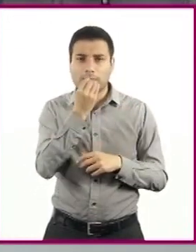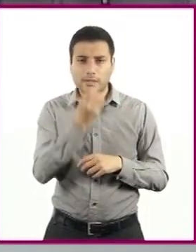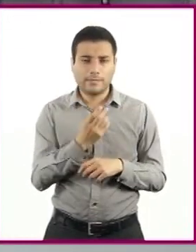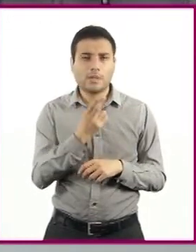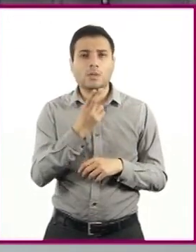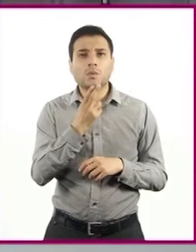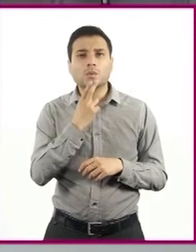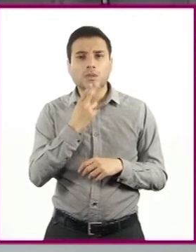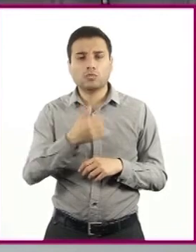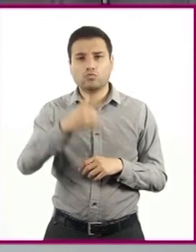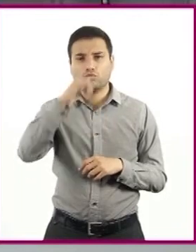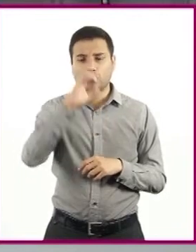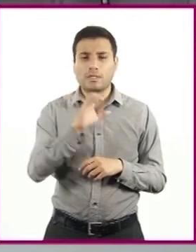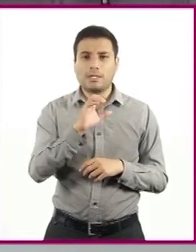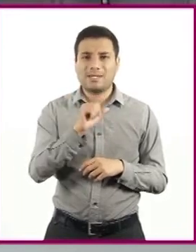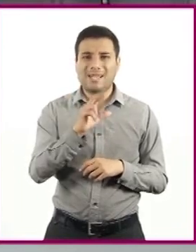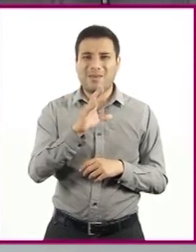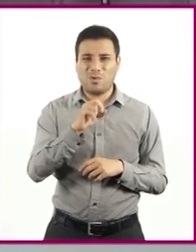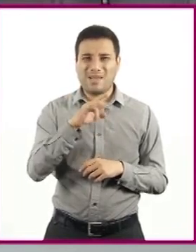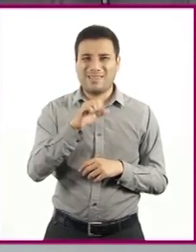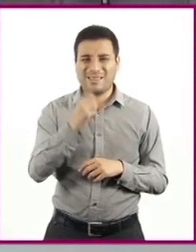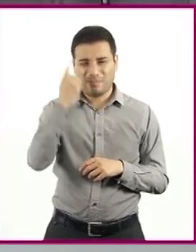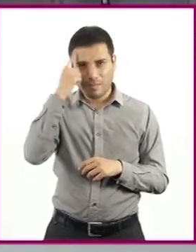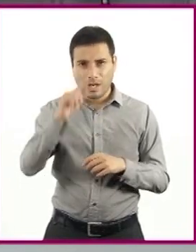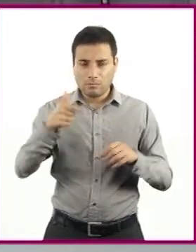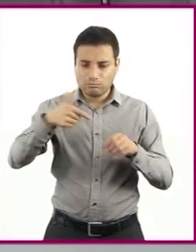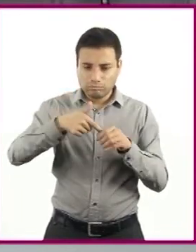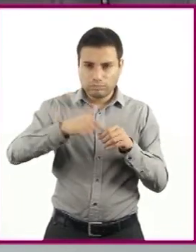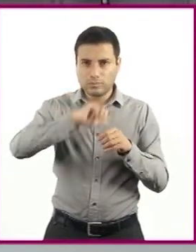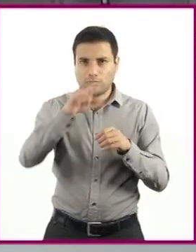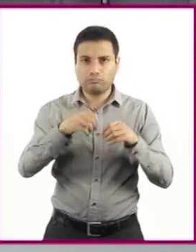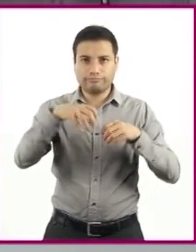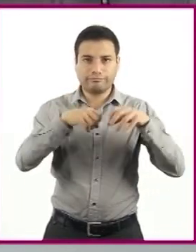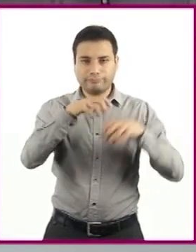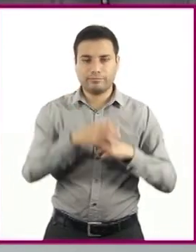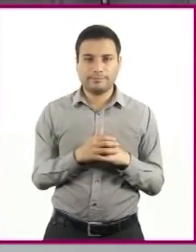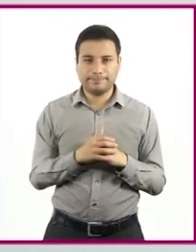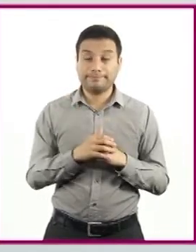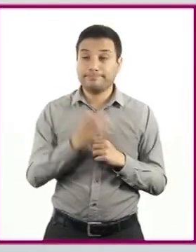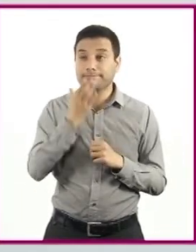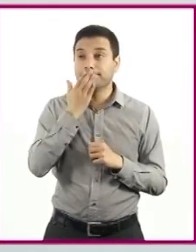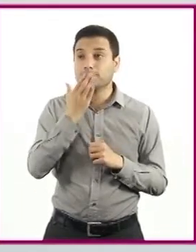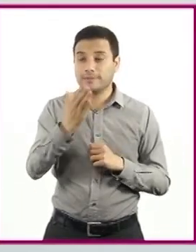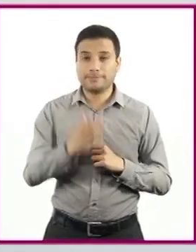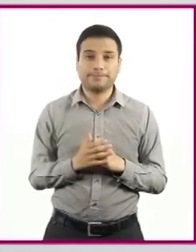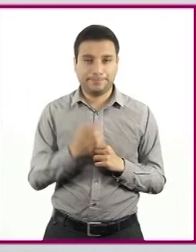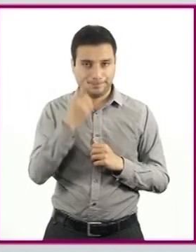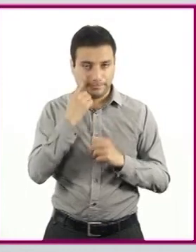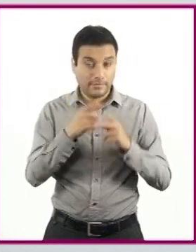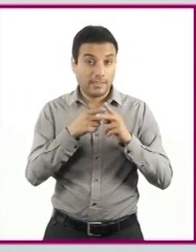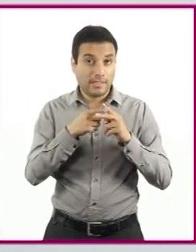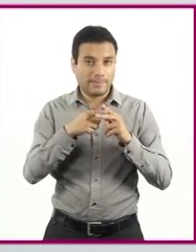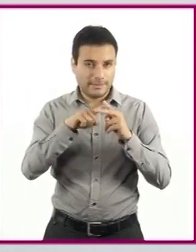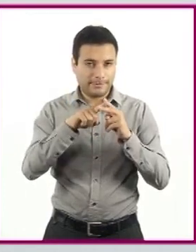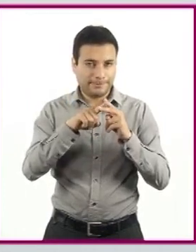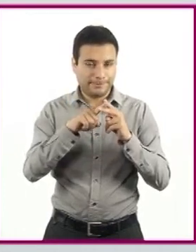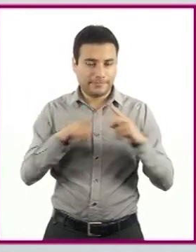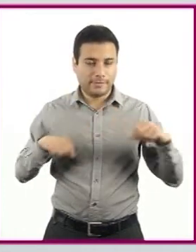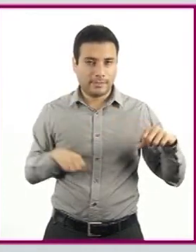bebidas carbonatadas para darles efervescencia. Muy bien, maestra. Iniciamos con nuestra